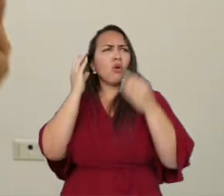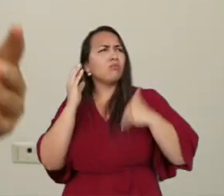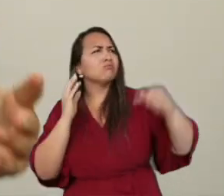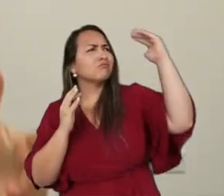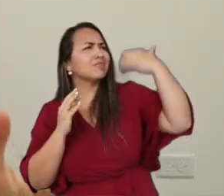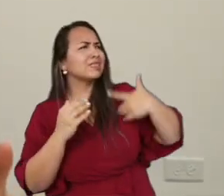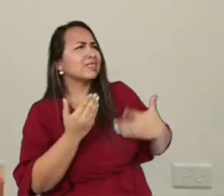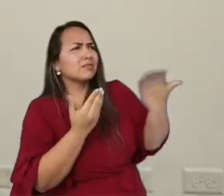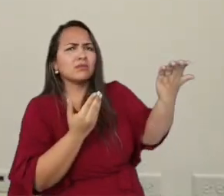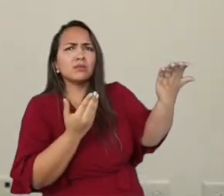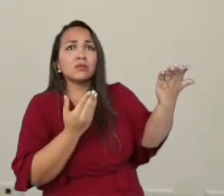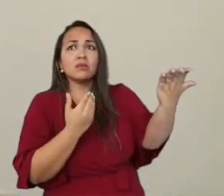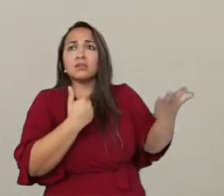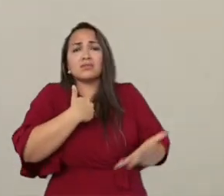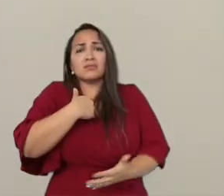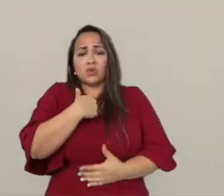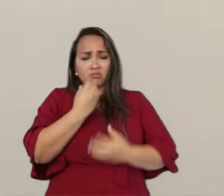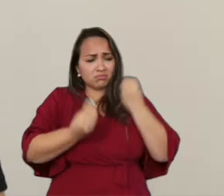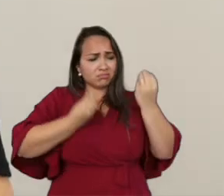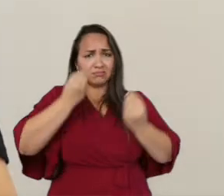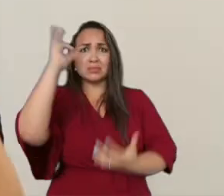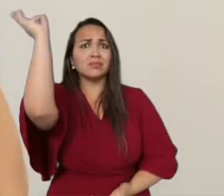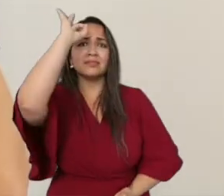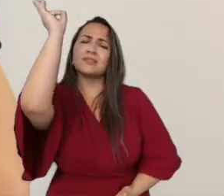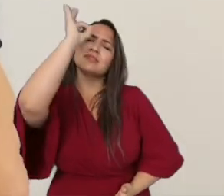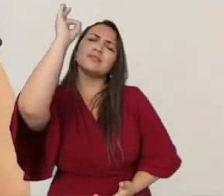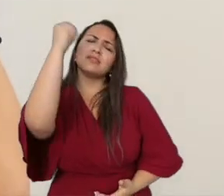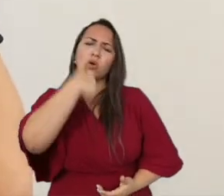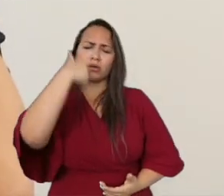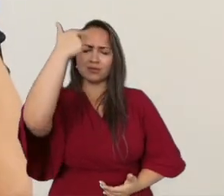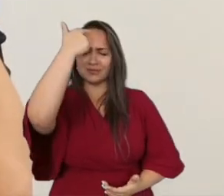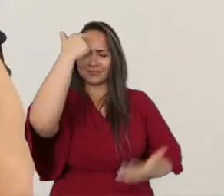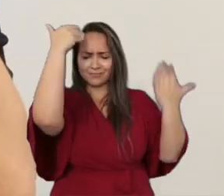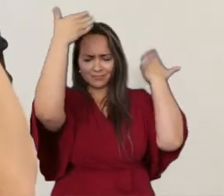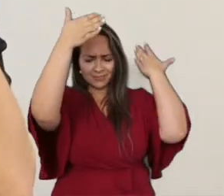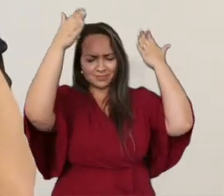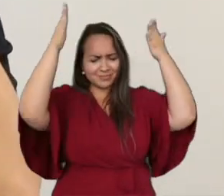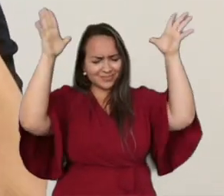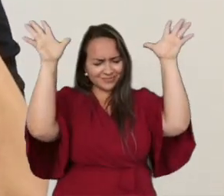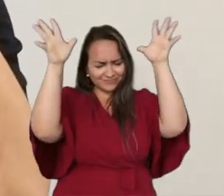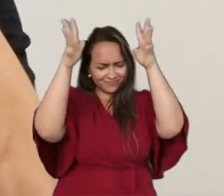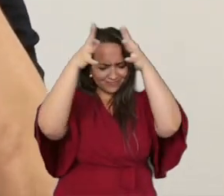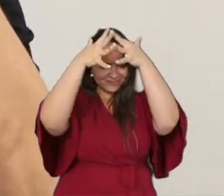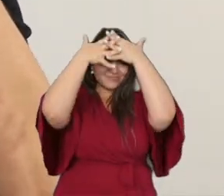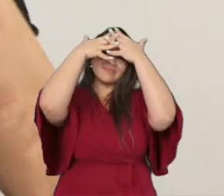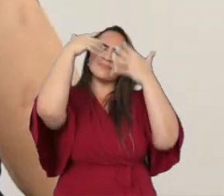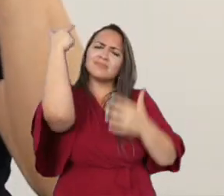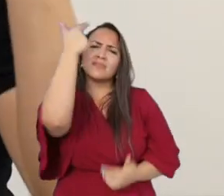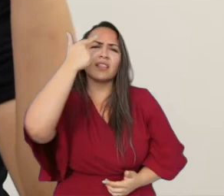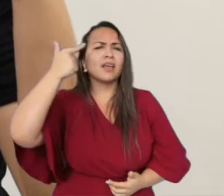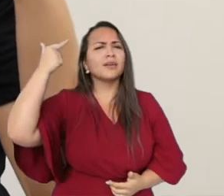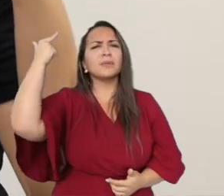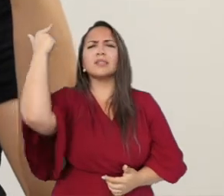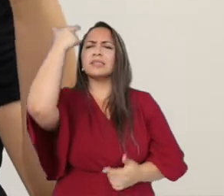usted, señor? Yo no sé qué voy a hacer con estas cuatro paredes que cierran mi mente,